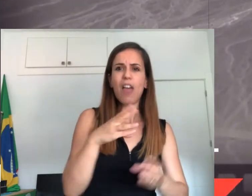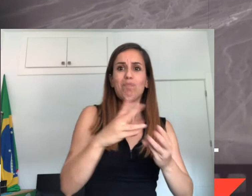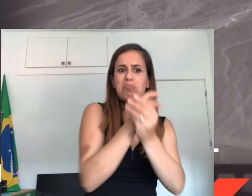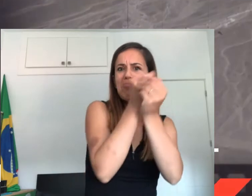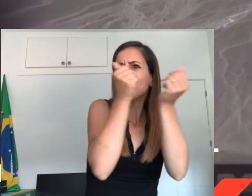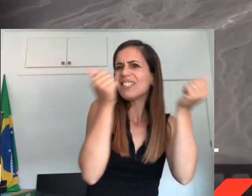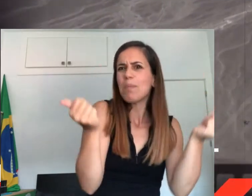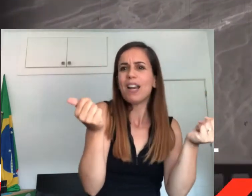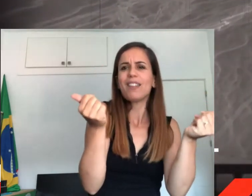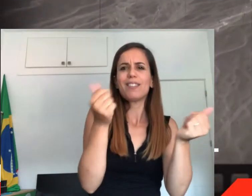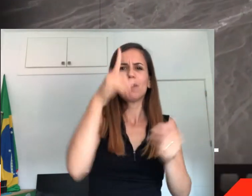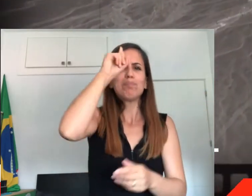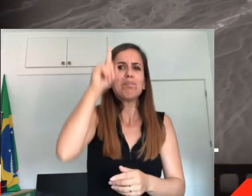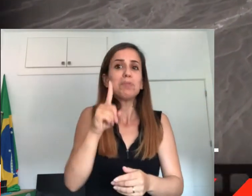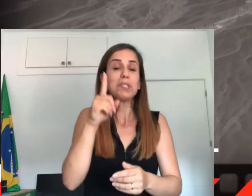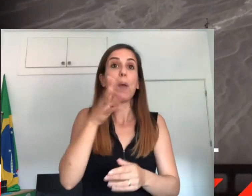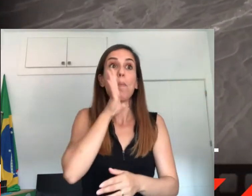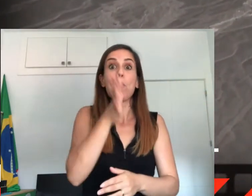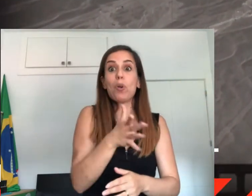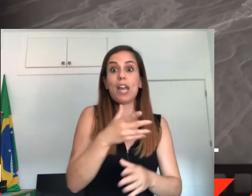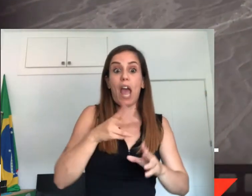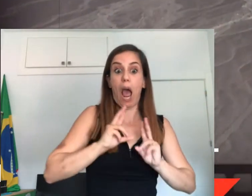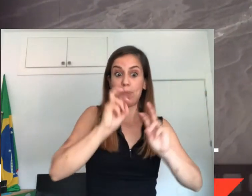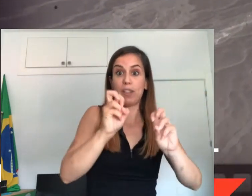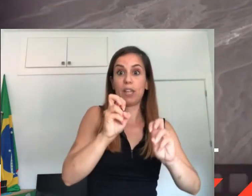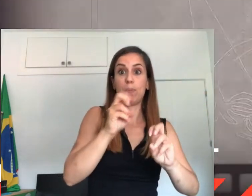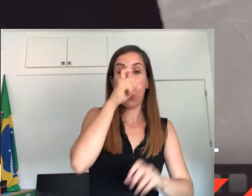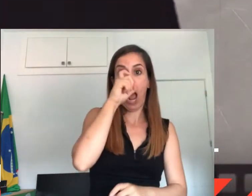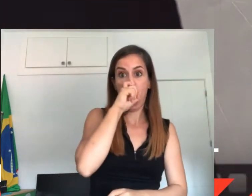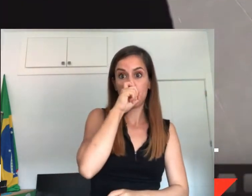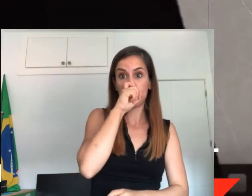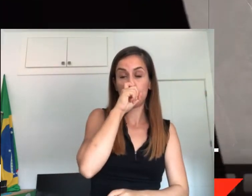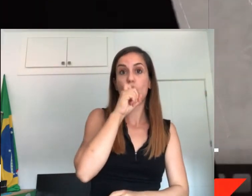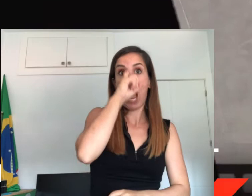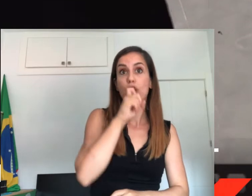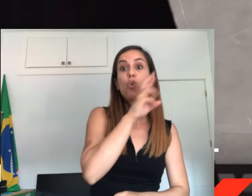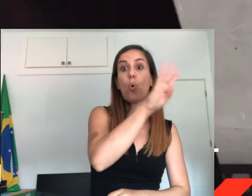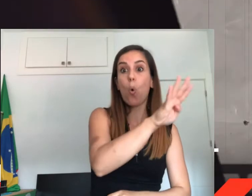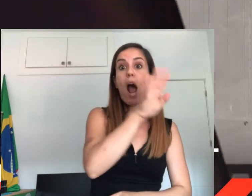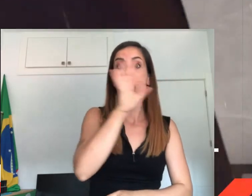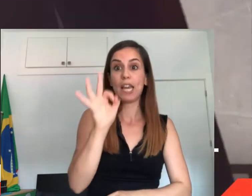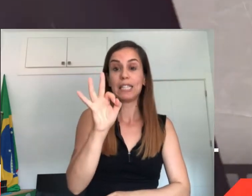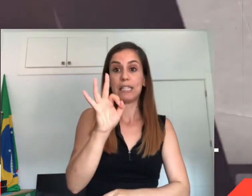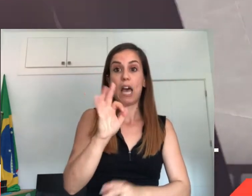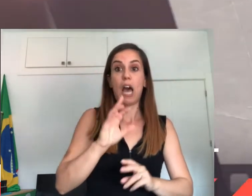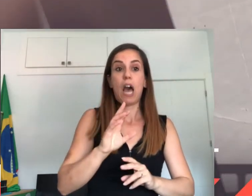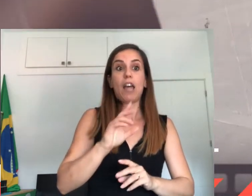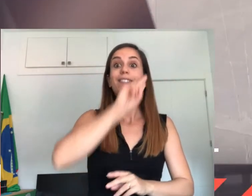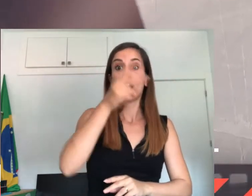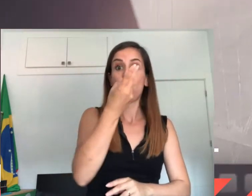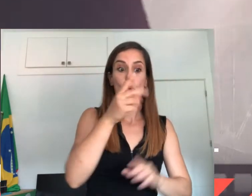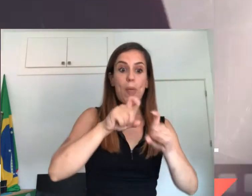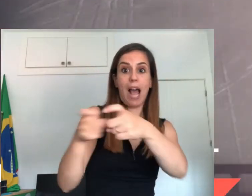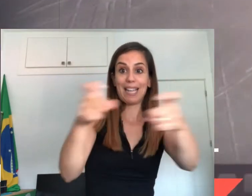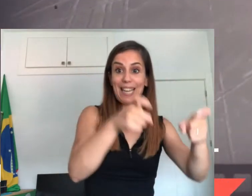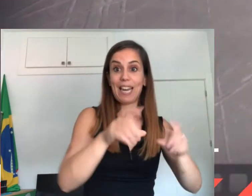diluida, porque a principio de los años 40, que está la Segunda Guerra Mundial,